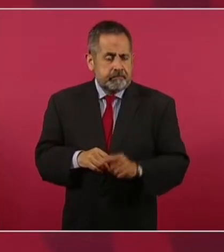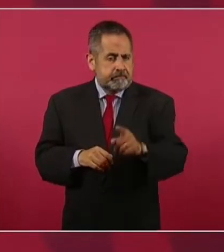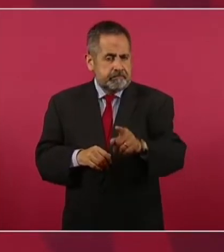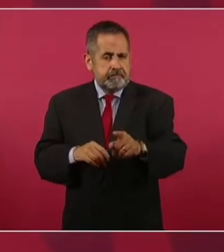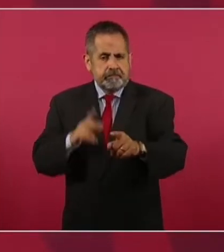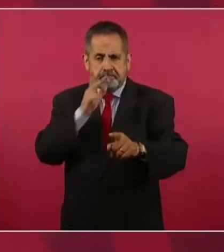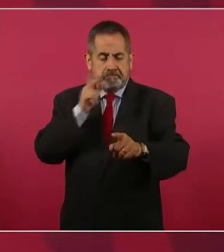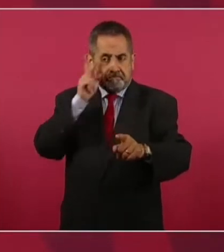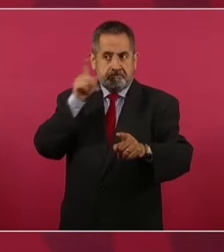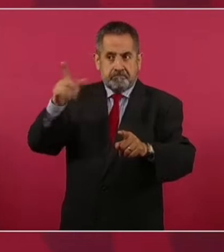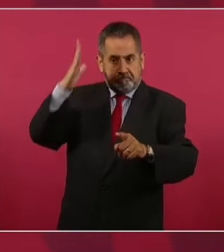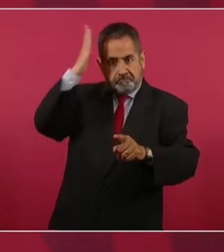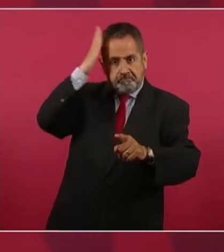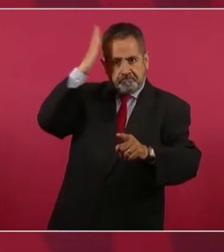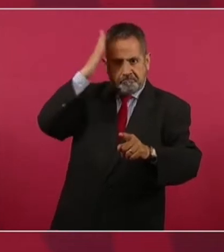además de líder